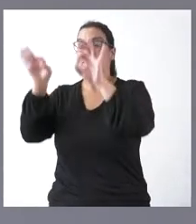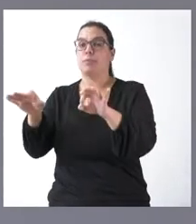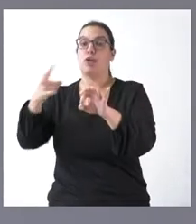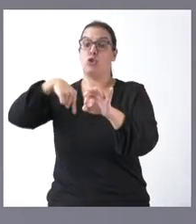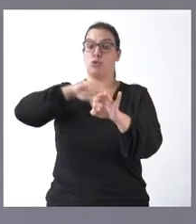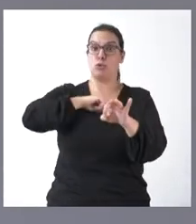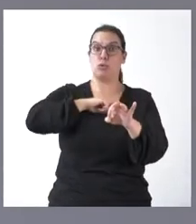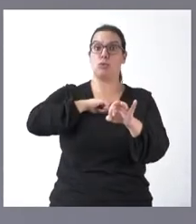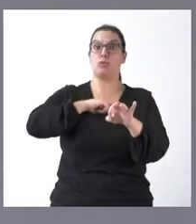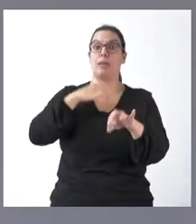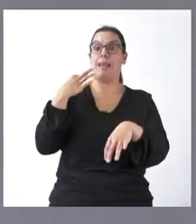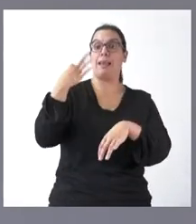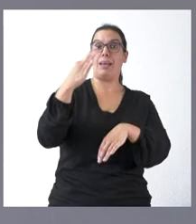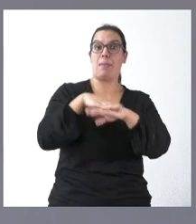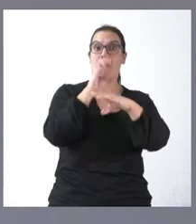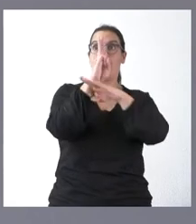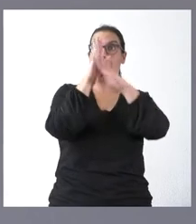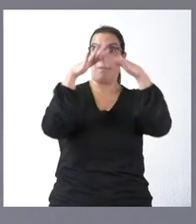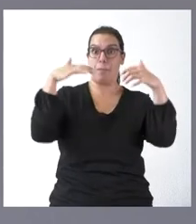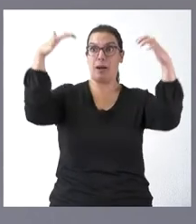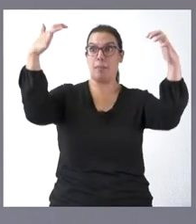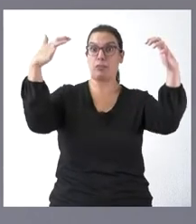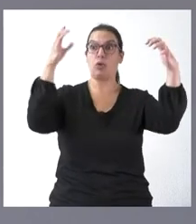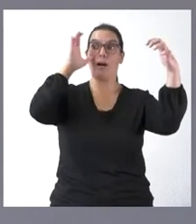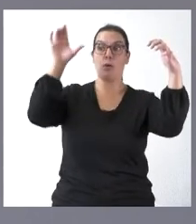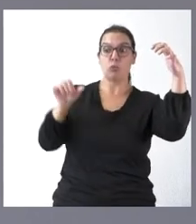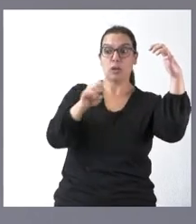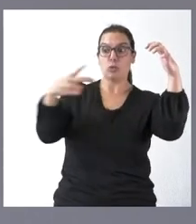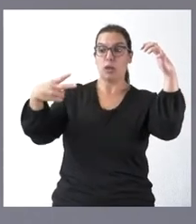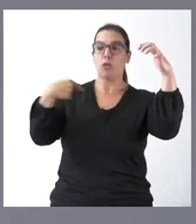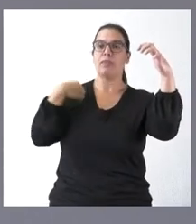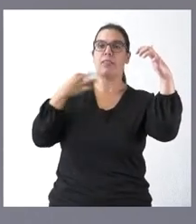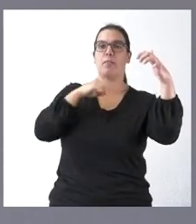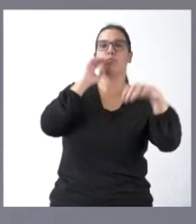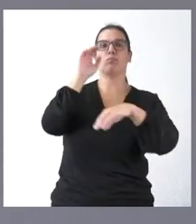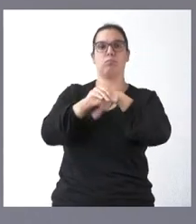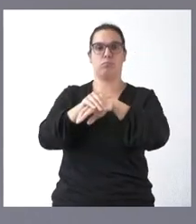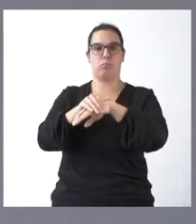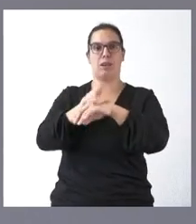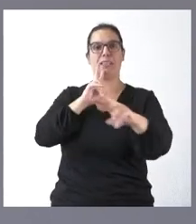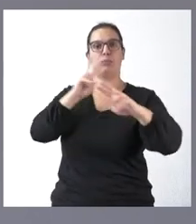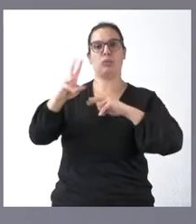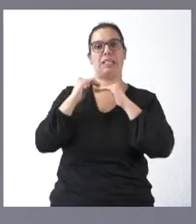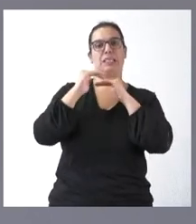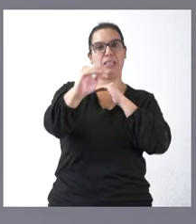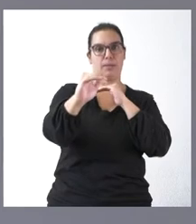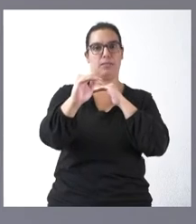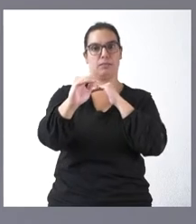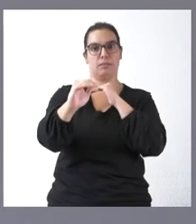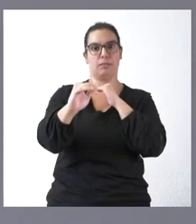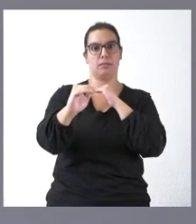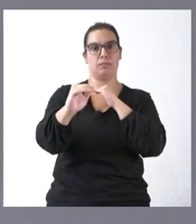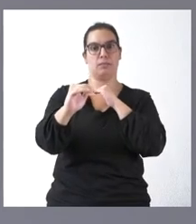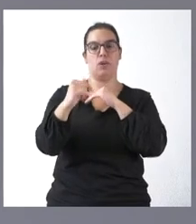elegidos como parlamentarios era Escuchar lo que nos habían dicho y dar respuesta y estabilidad de acuerdo con lo que nos habían dicho no